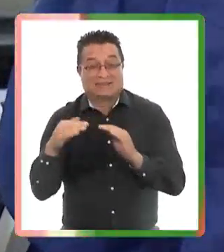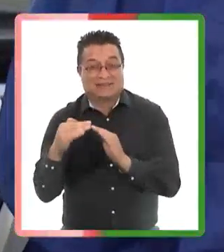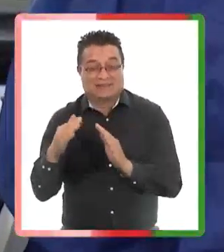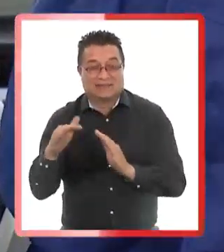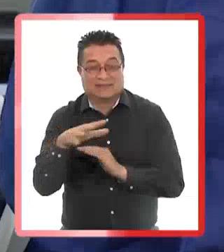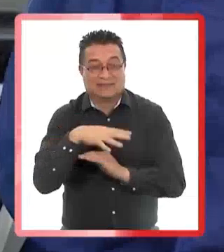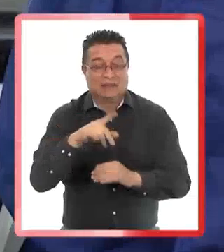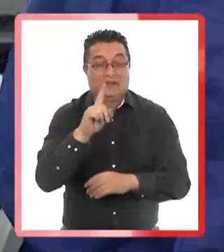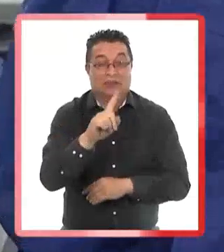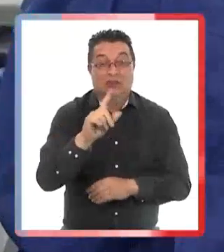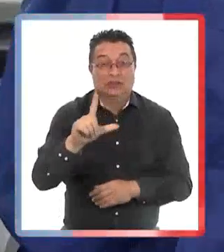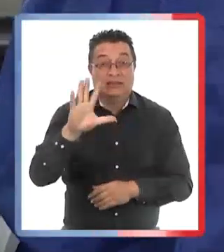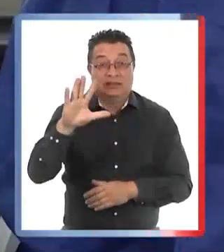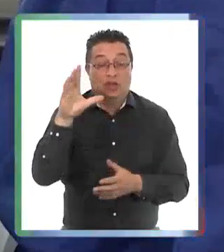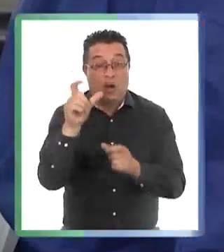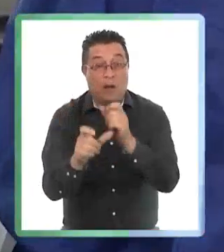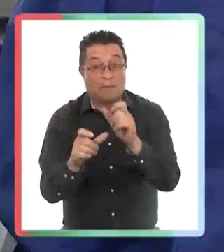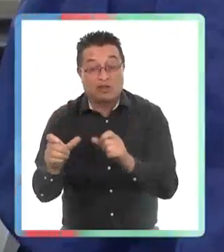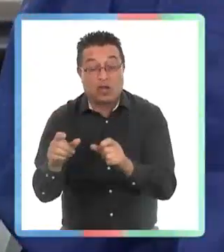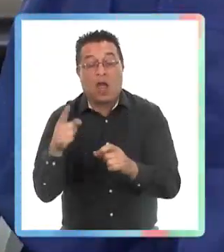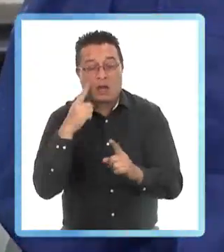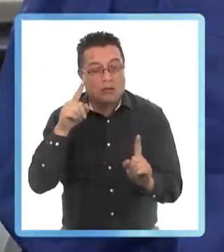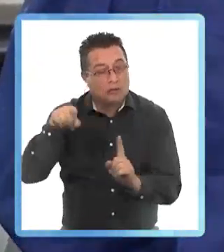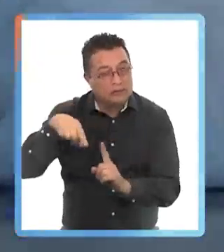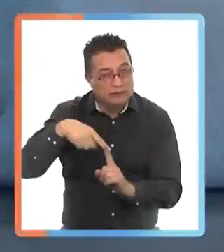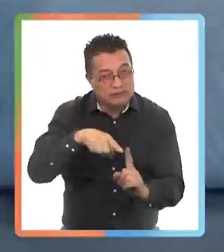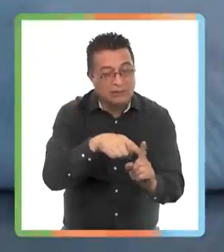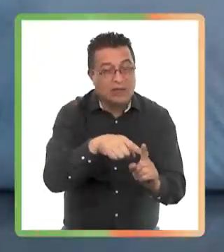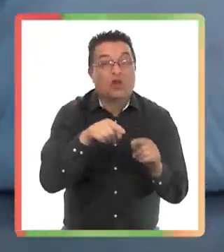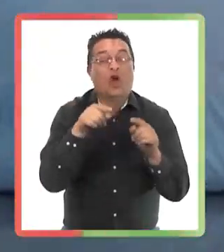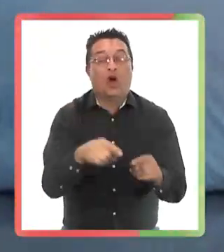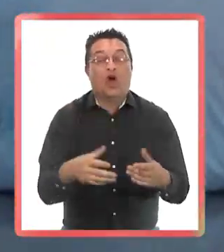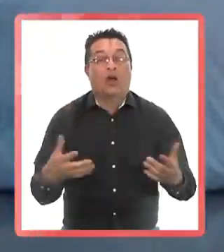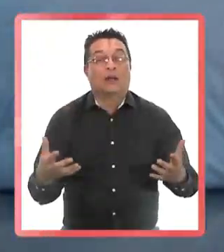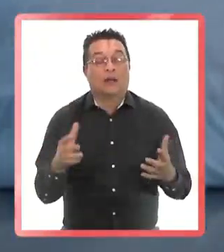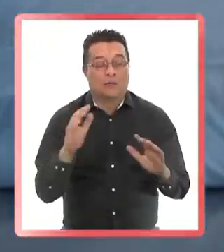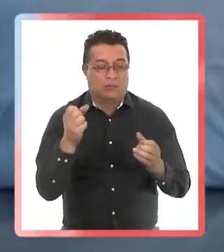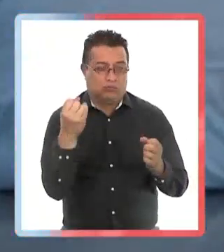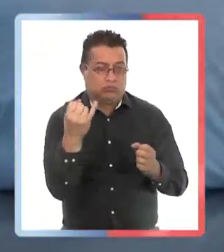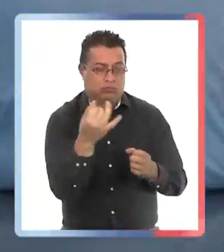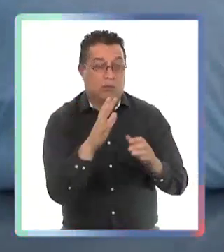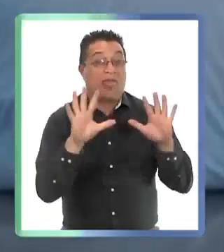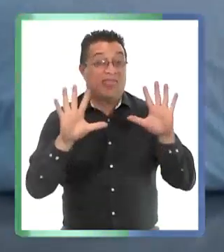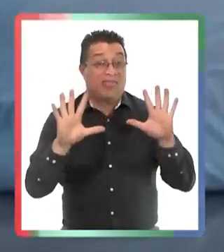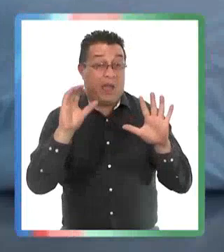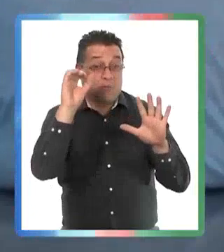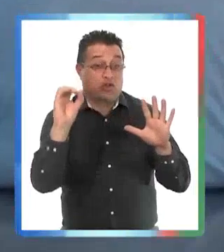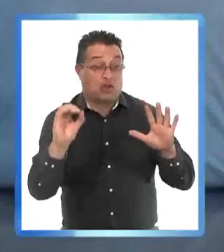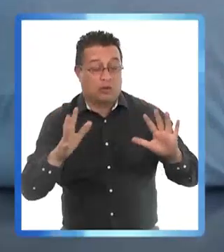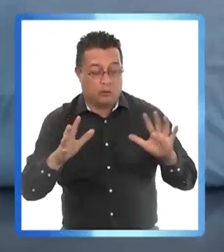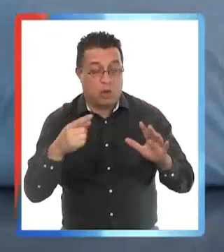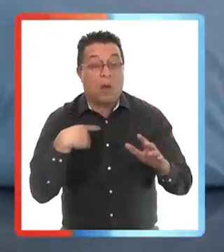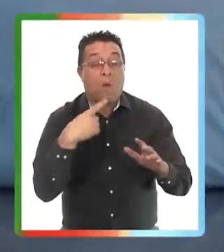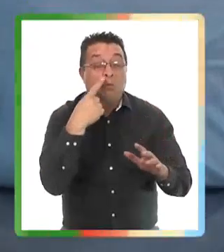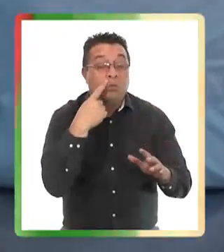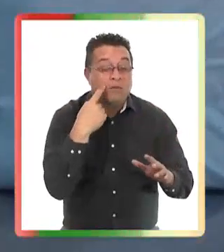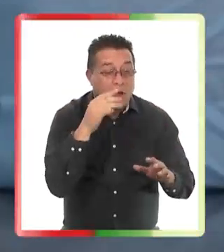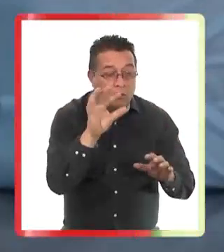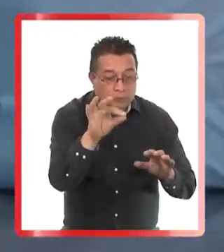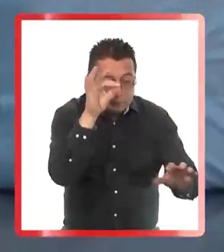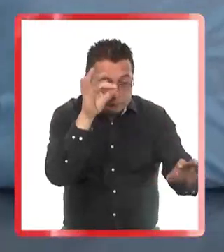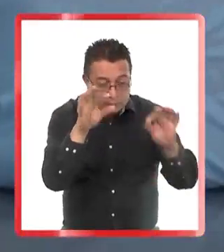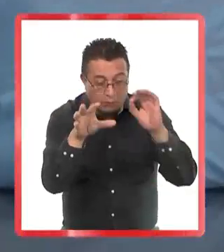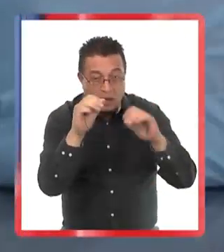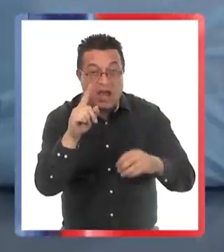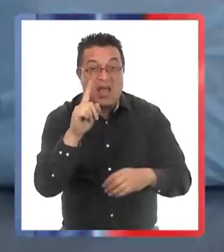traspatios en aves de corral, 175 personas que se le ha hecho seguimiento, a los cuales un porcentaje de 10% se